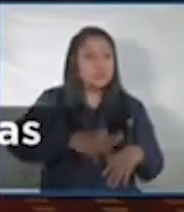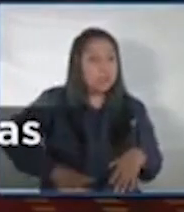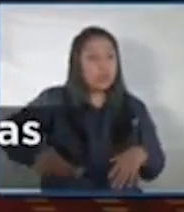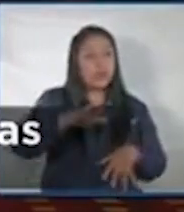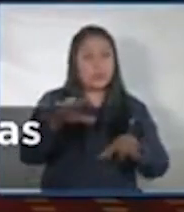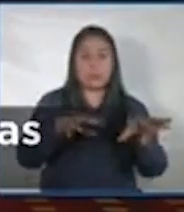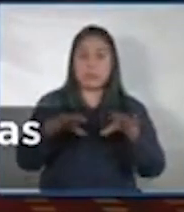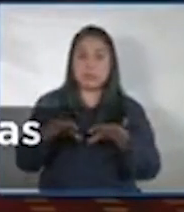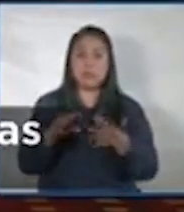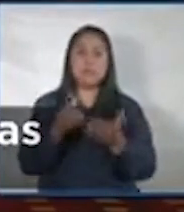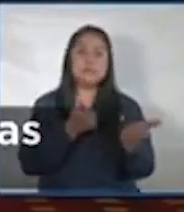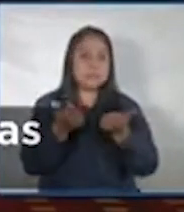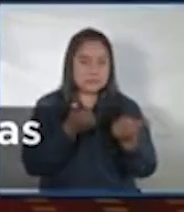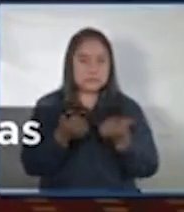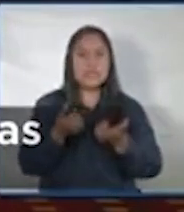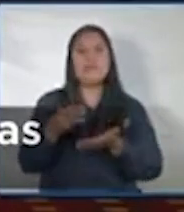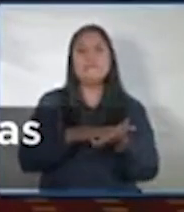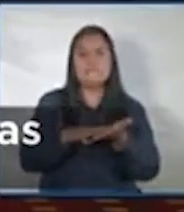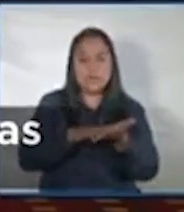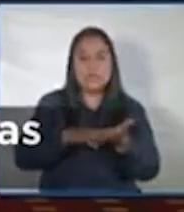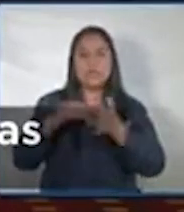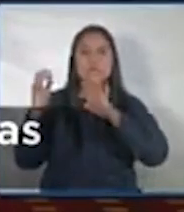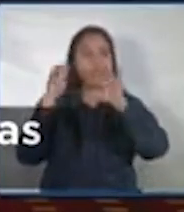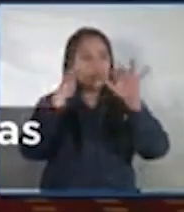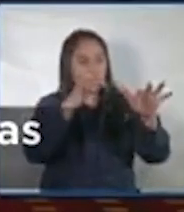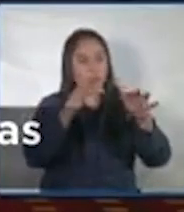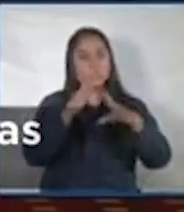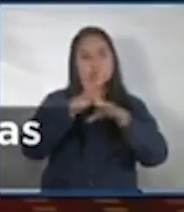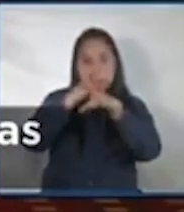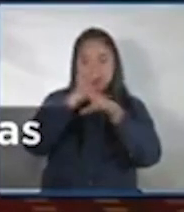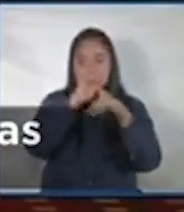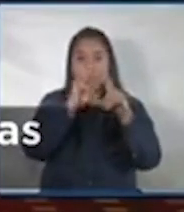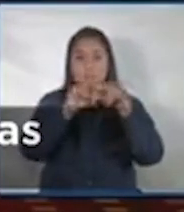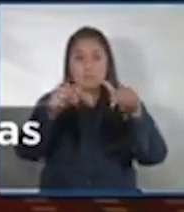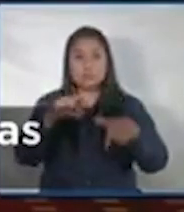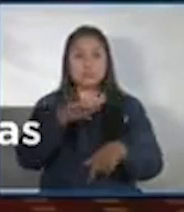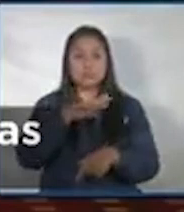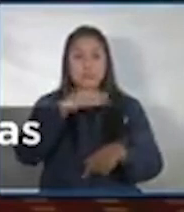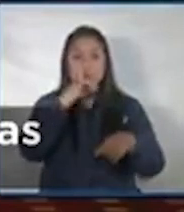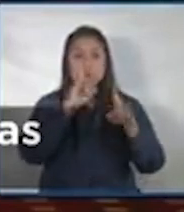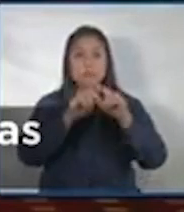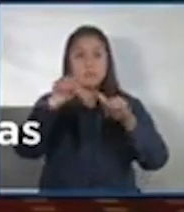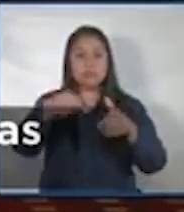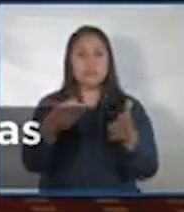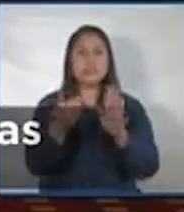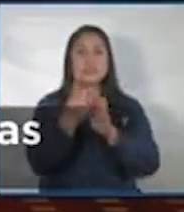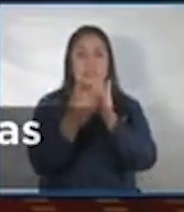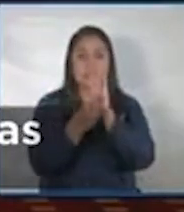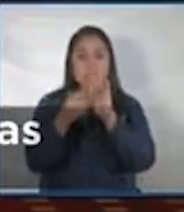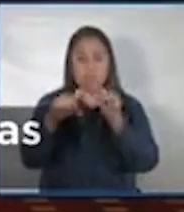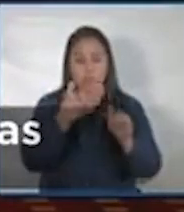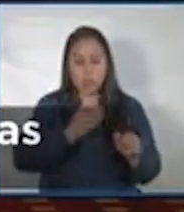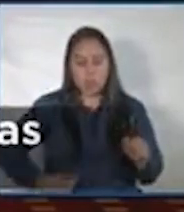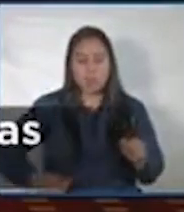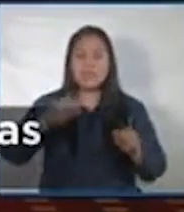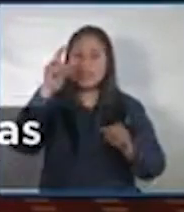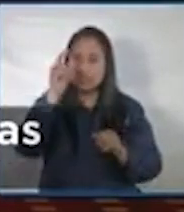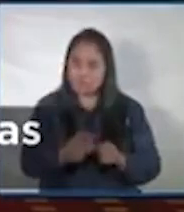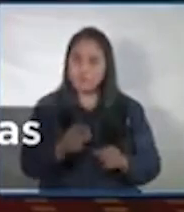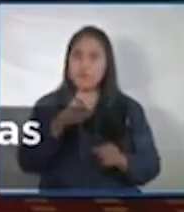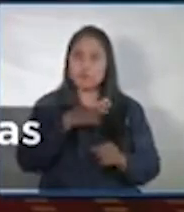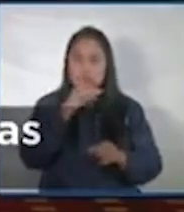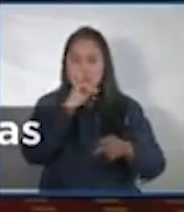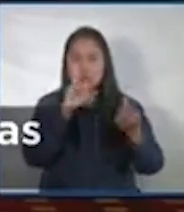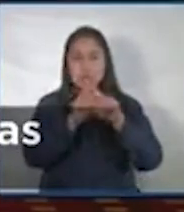administrativas, médicas, migratorias y de seguridad que se efectúen conforme el presente decreto gubernativo deberán